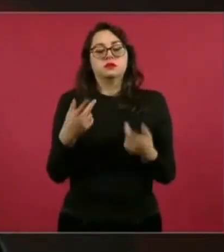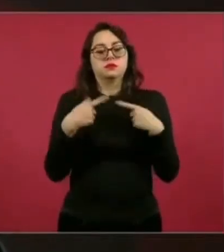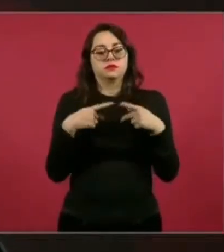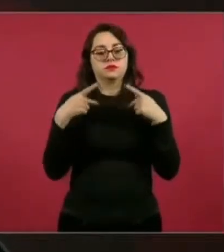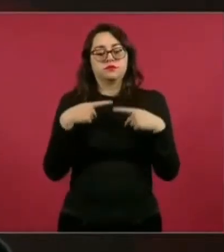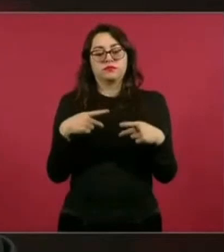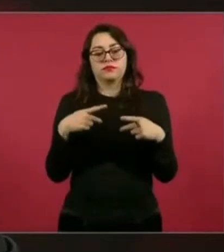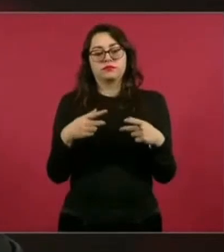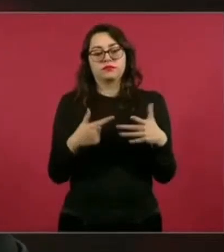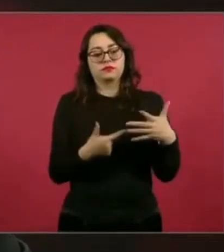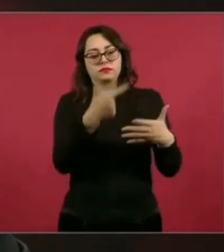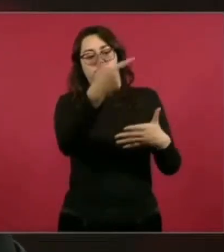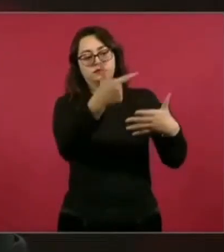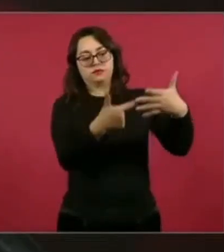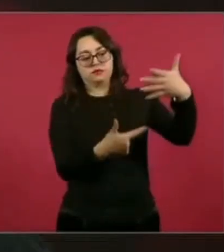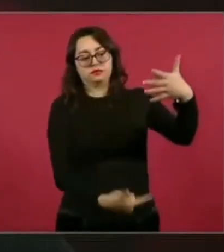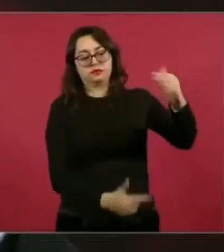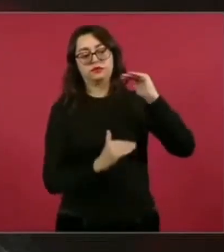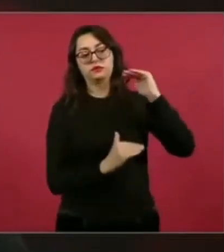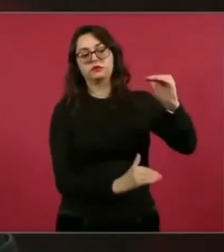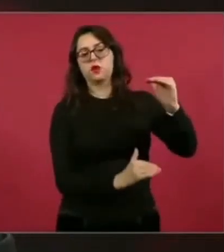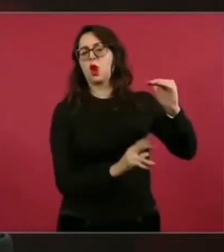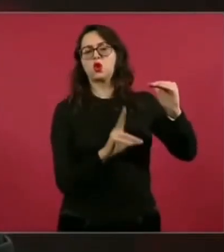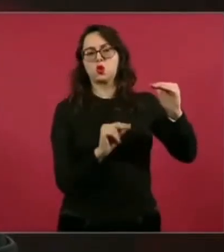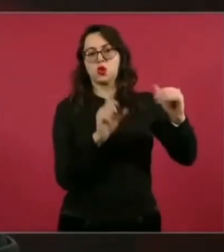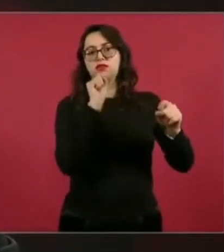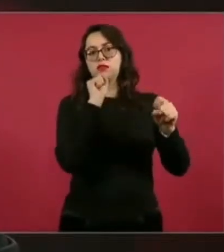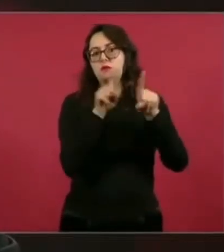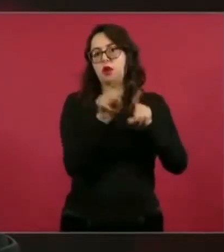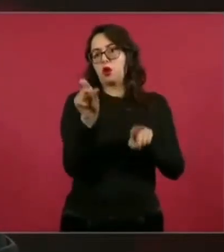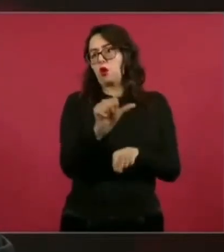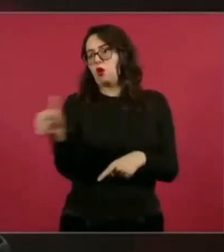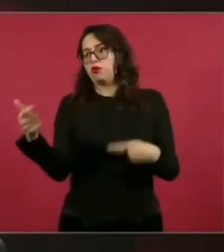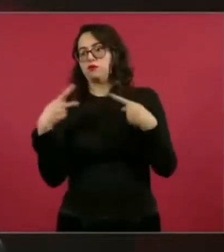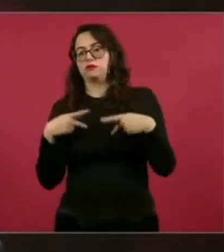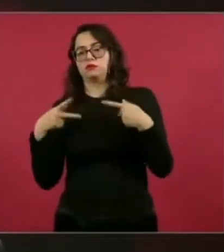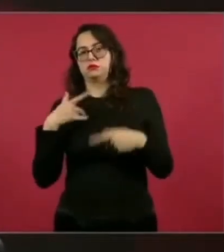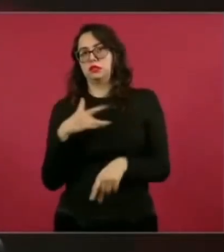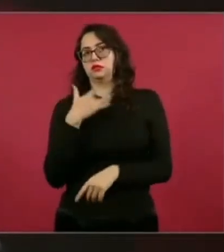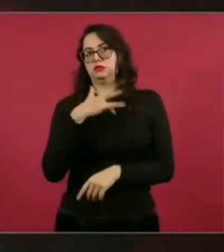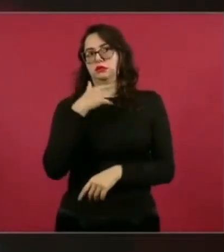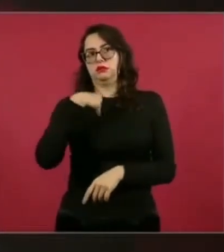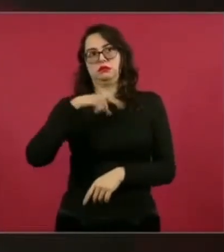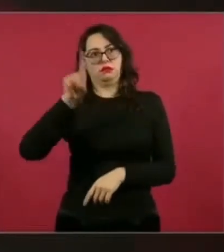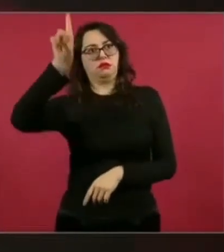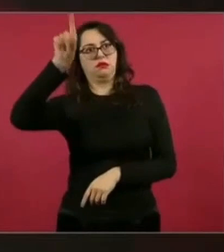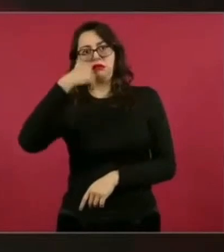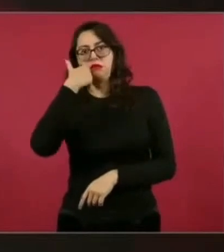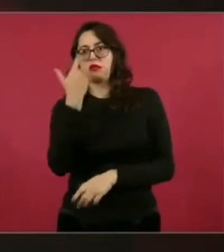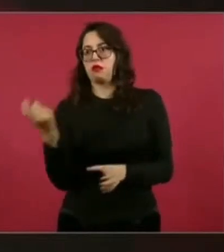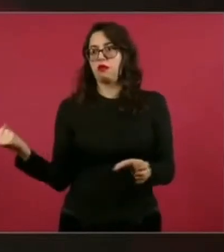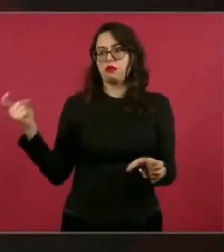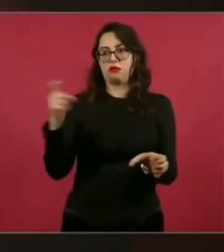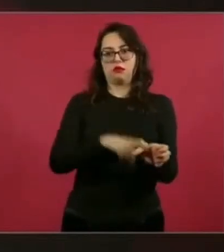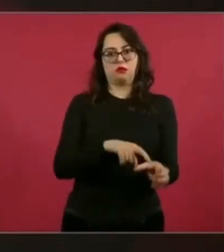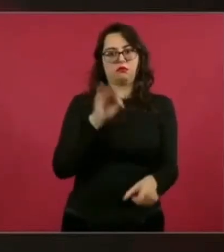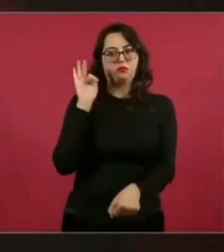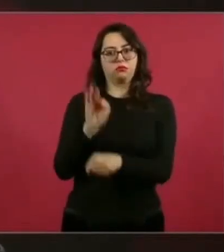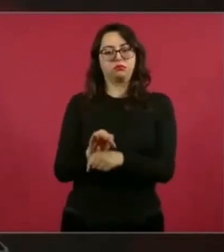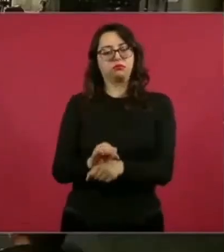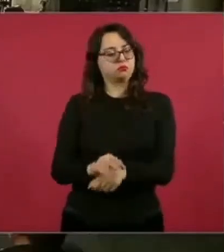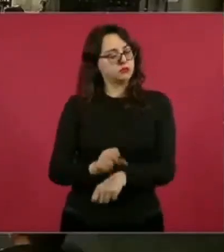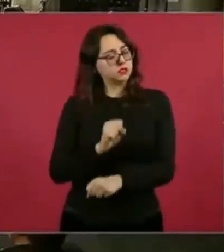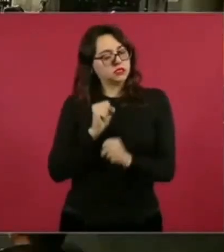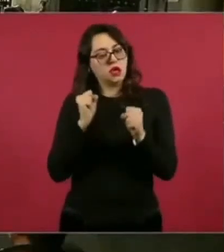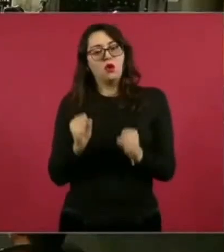al número de personas periodistas que se mencionó, sino también en cualquier otro caso. Para nosotros es fundamental que sigan ejerciendo su derecho a